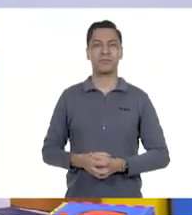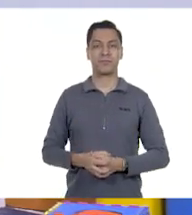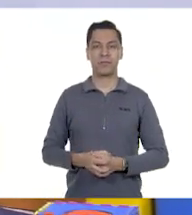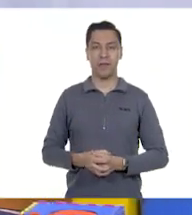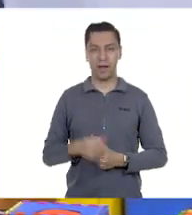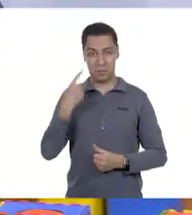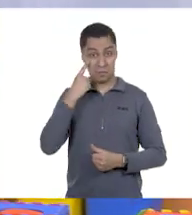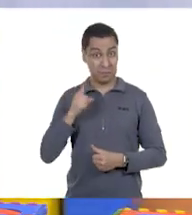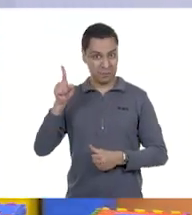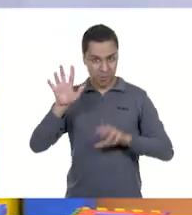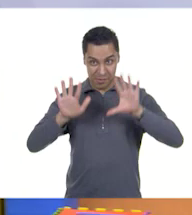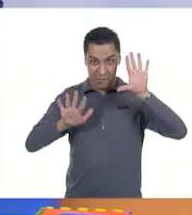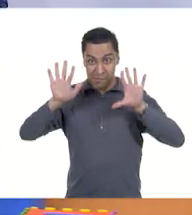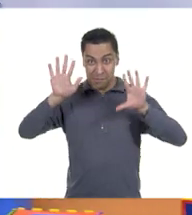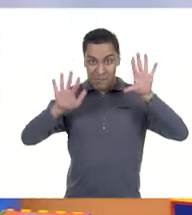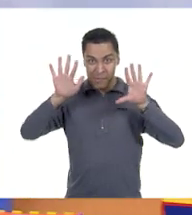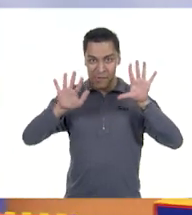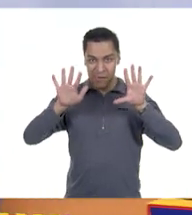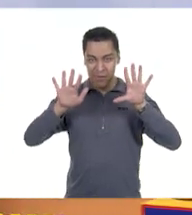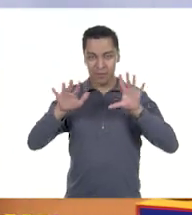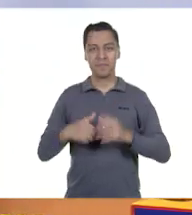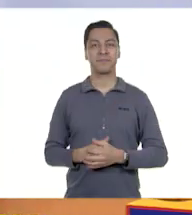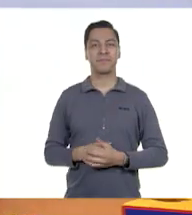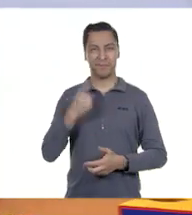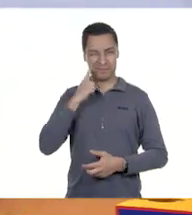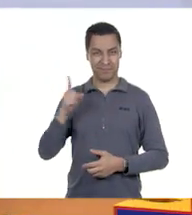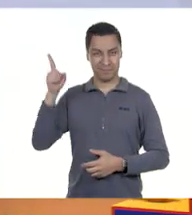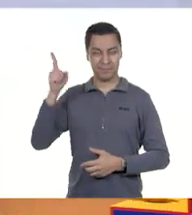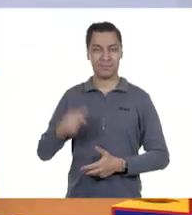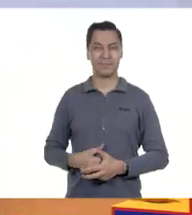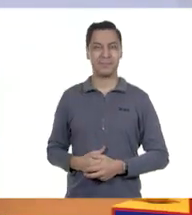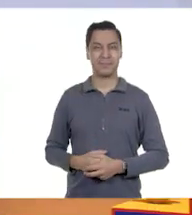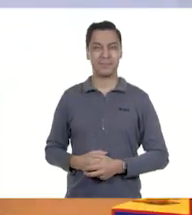Muy bien. Vamos a ver, presten mucha atención.